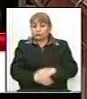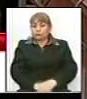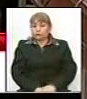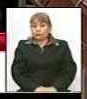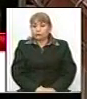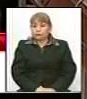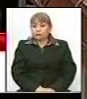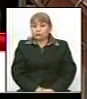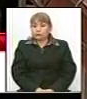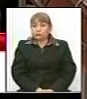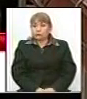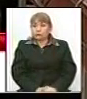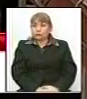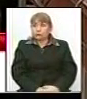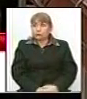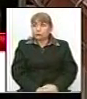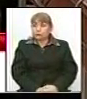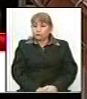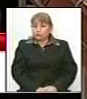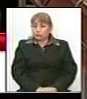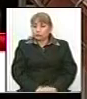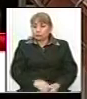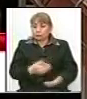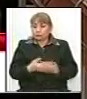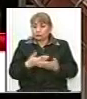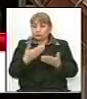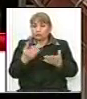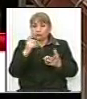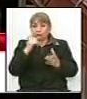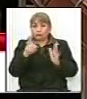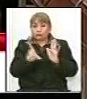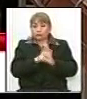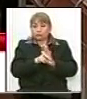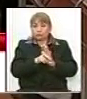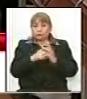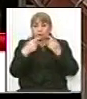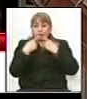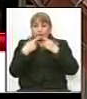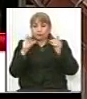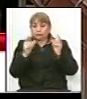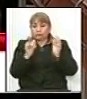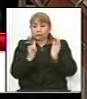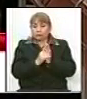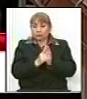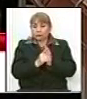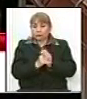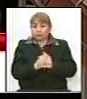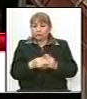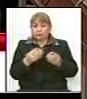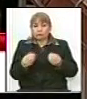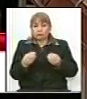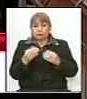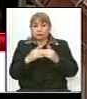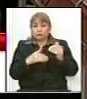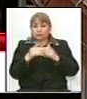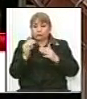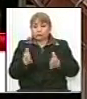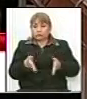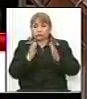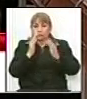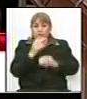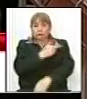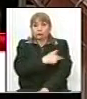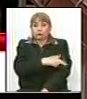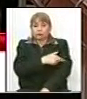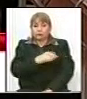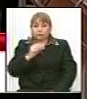que ahí estamos proponiendo, ¿no? Una ley que declara de necesidad y utilidad pública la construcción de hospitales